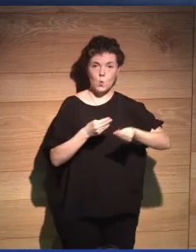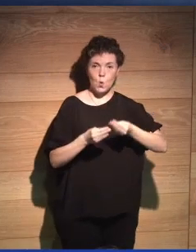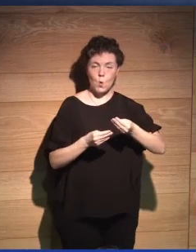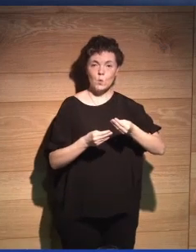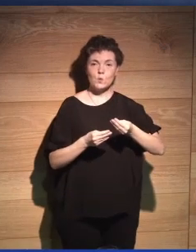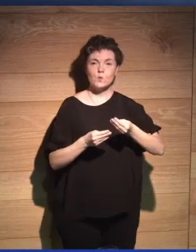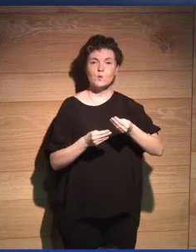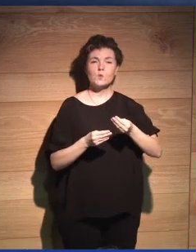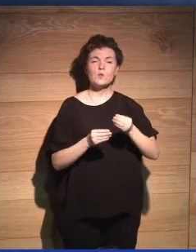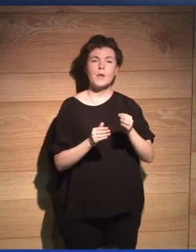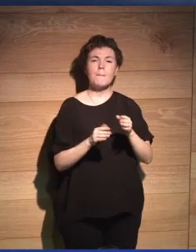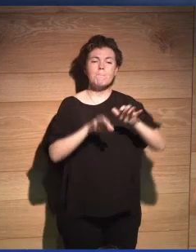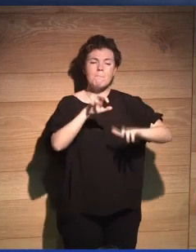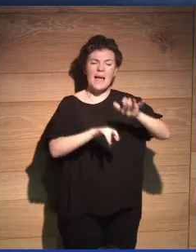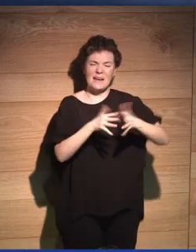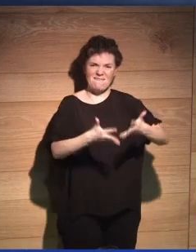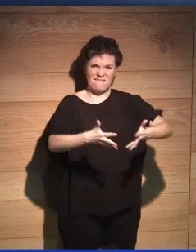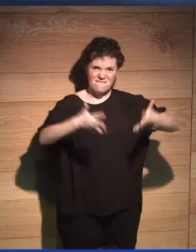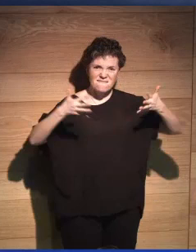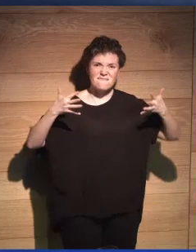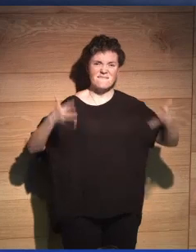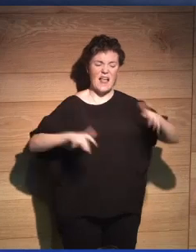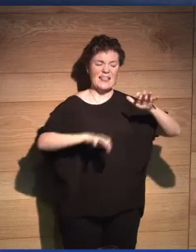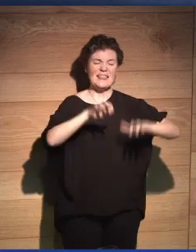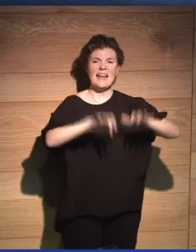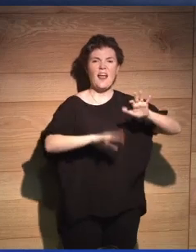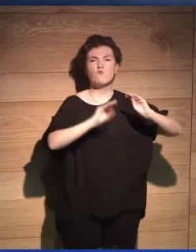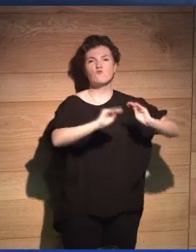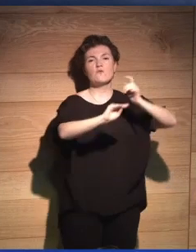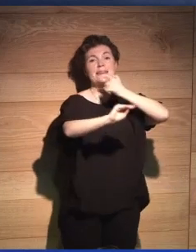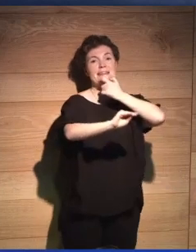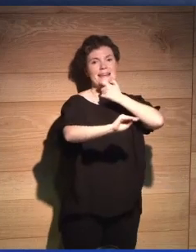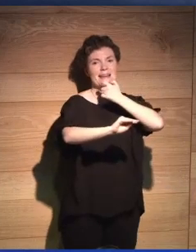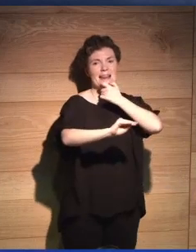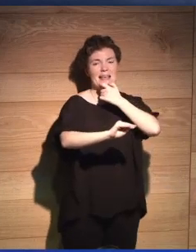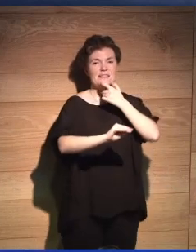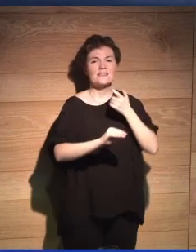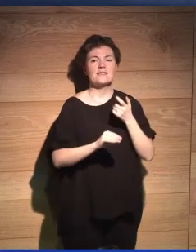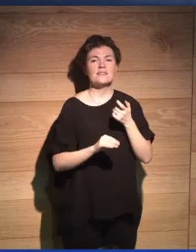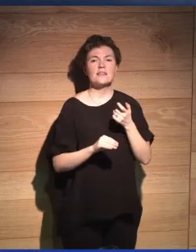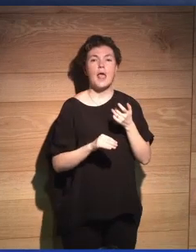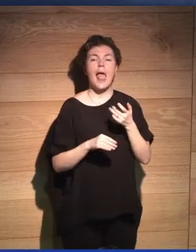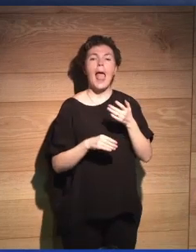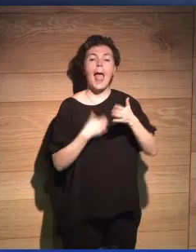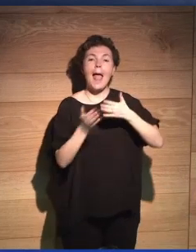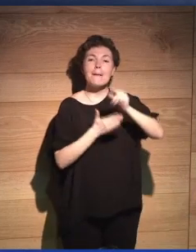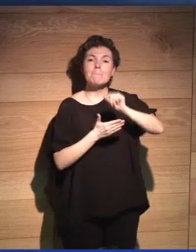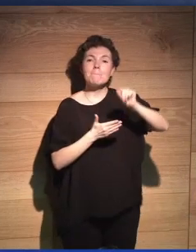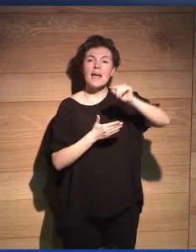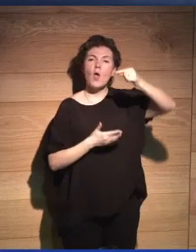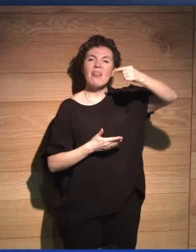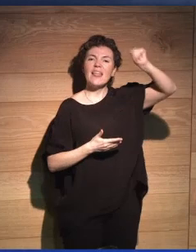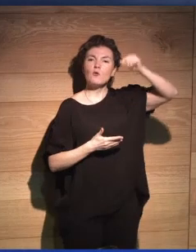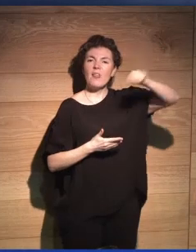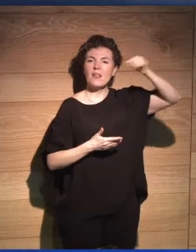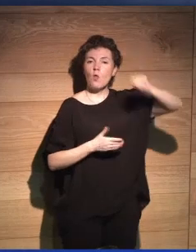una voluminosa máquina de escribir con teclado inglés, y tenía que marcar a mano todos los